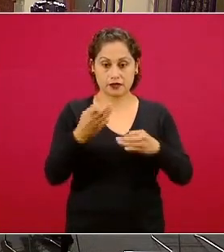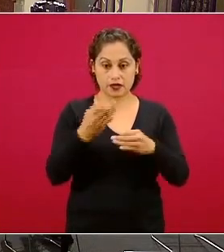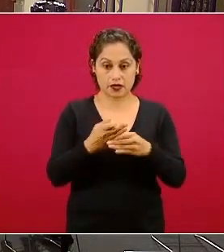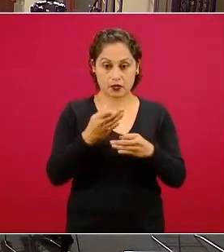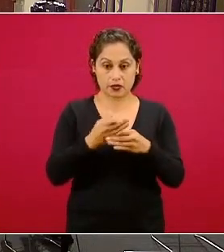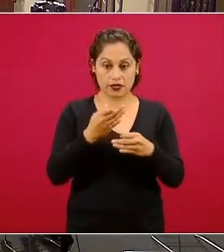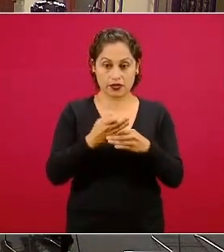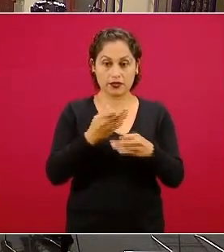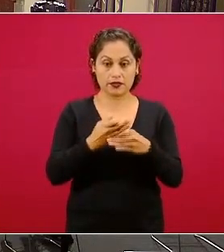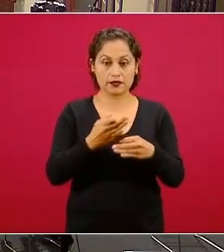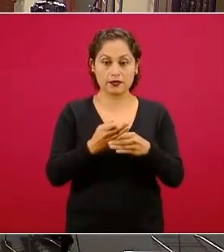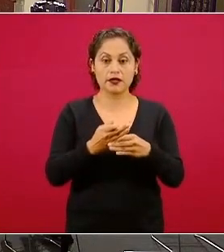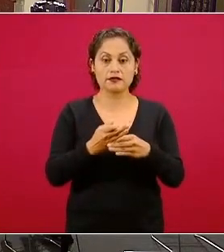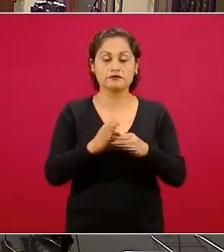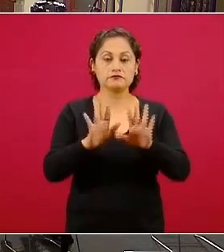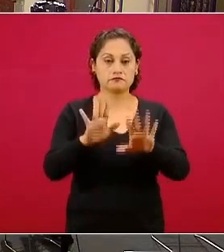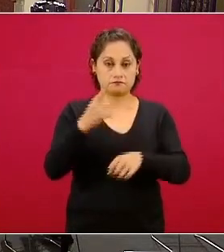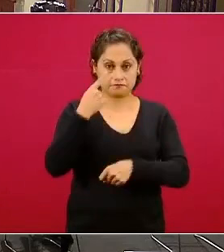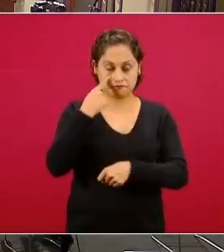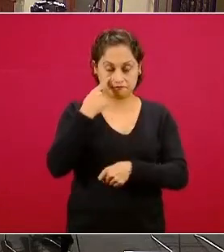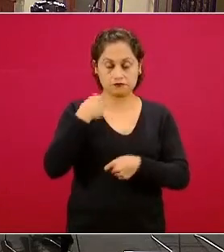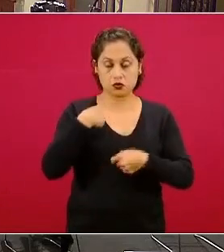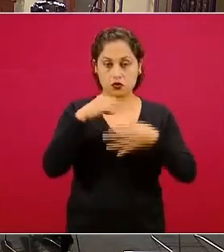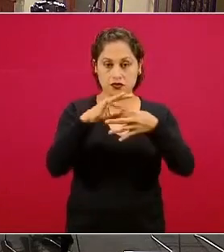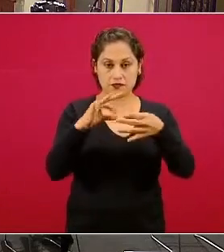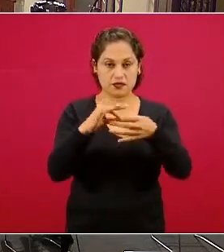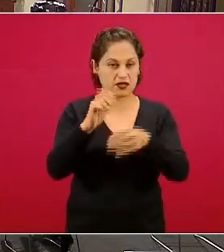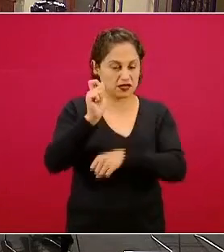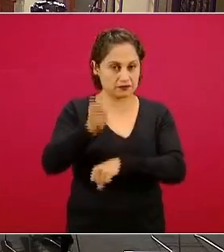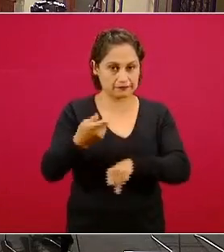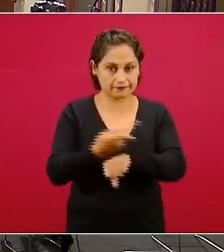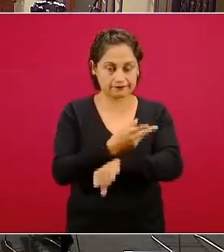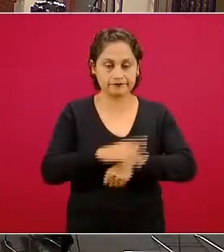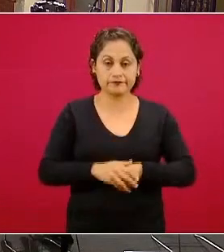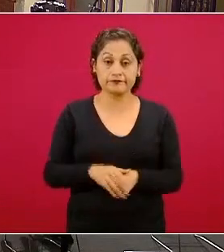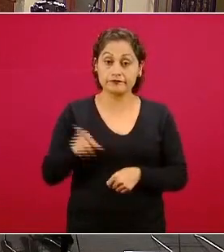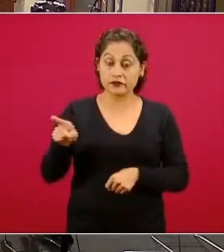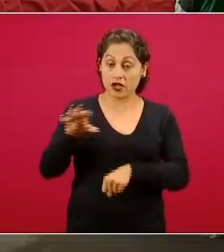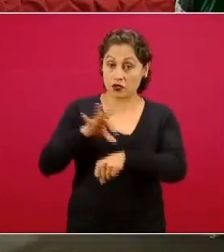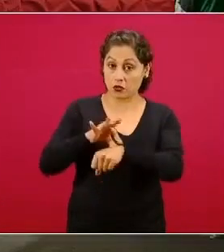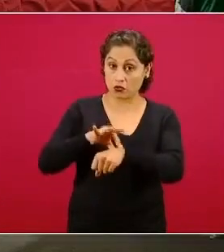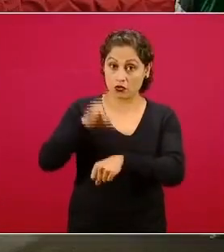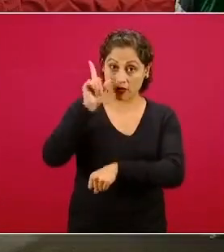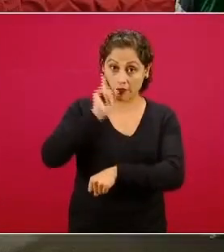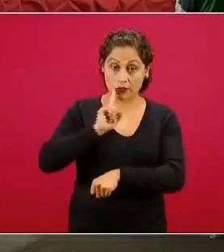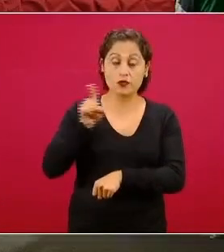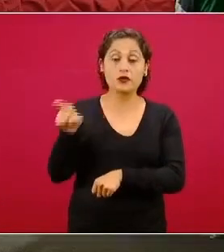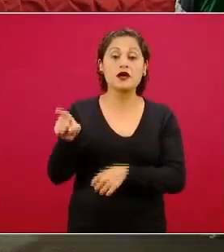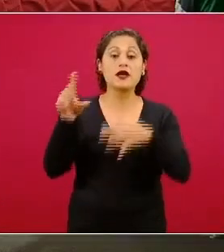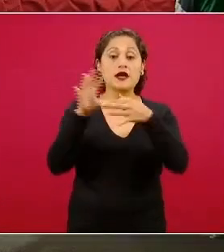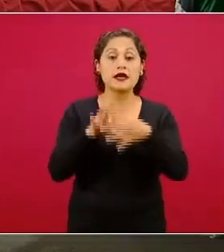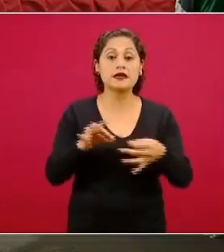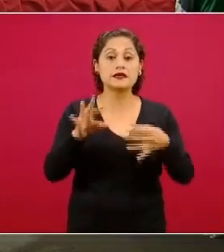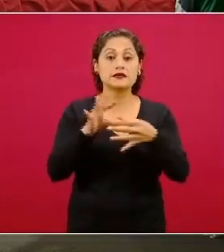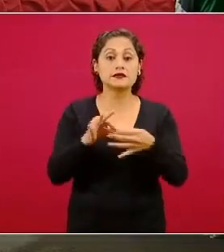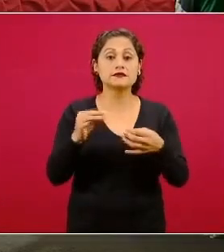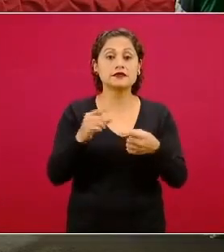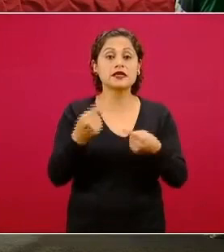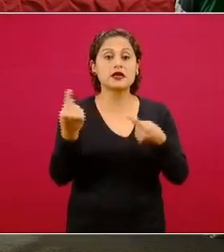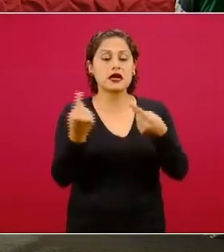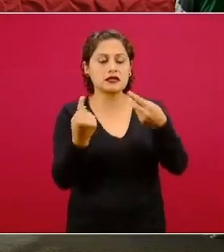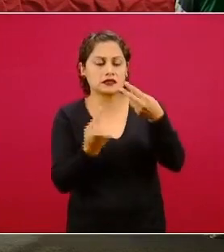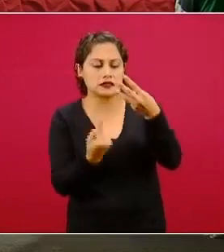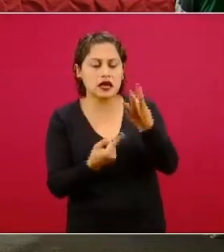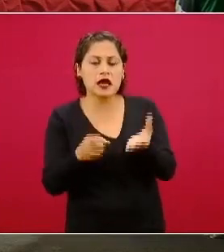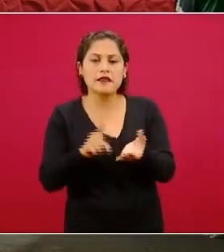vamos a tener lo siguiente, que lo comento. La doctora nos va a explicar cuáles son las indicaciones de la vacunación contra influenza, cómo